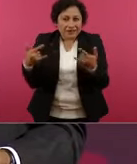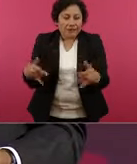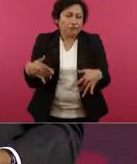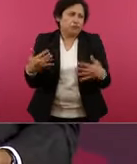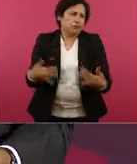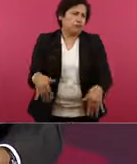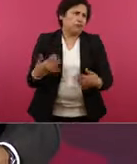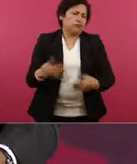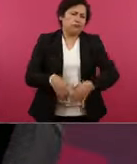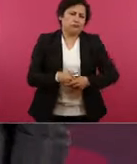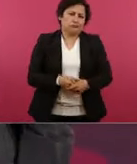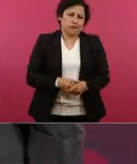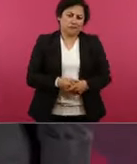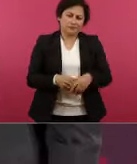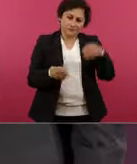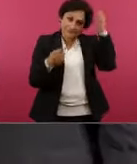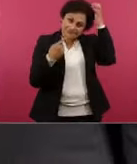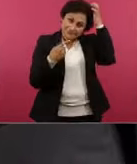esas